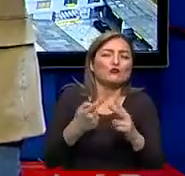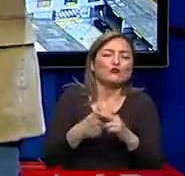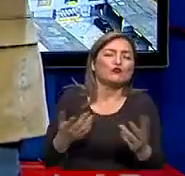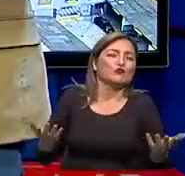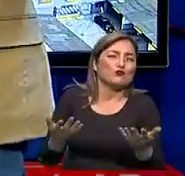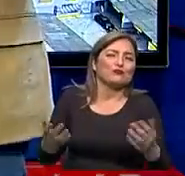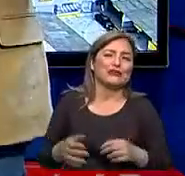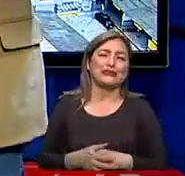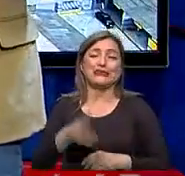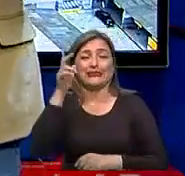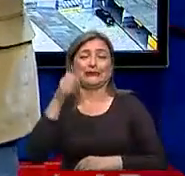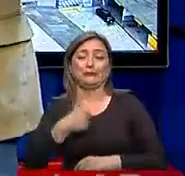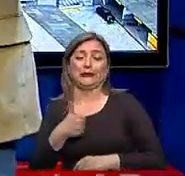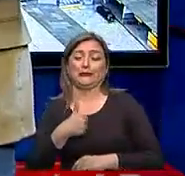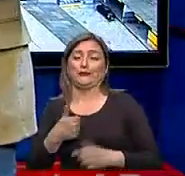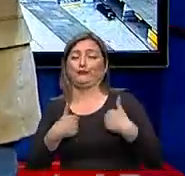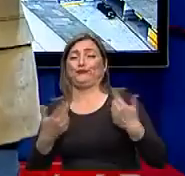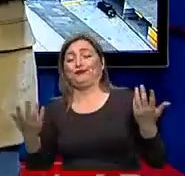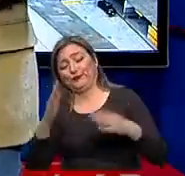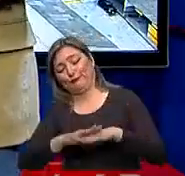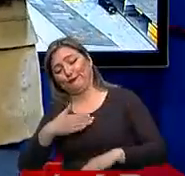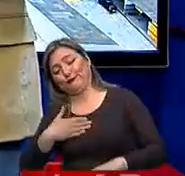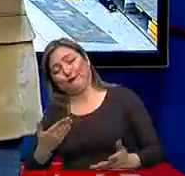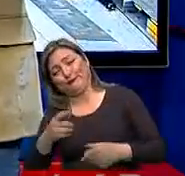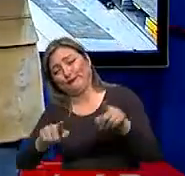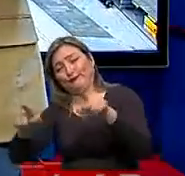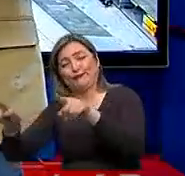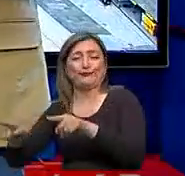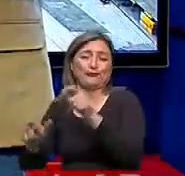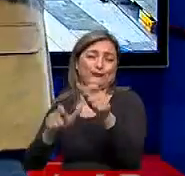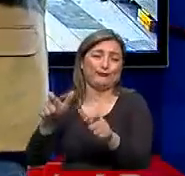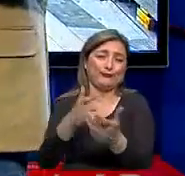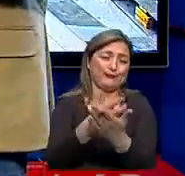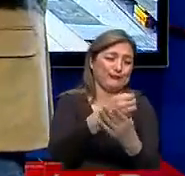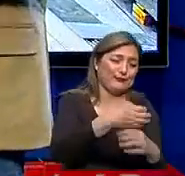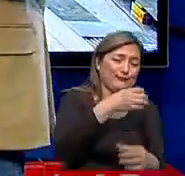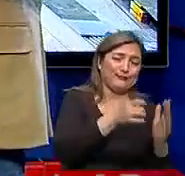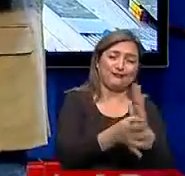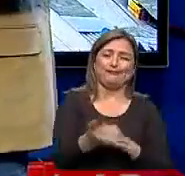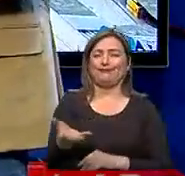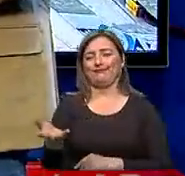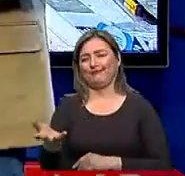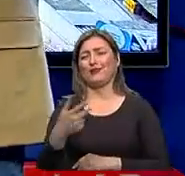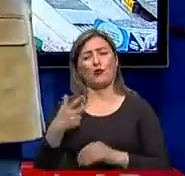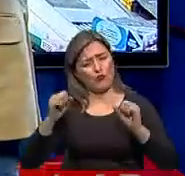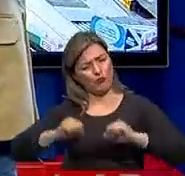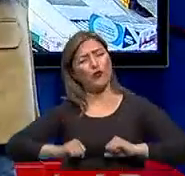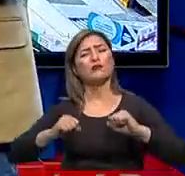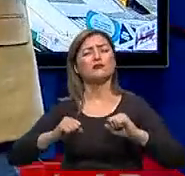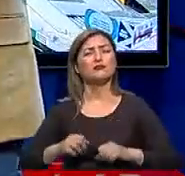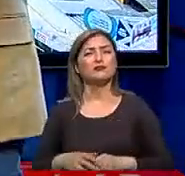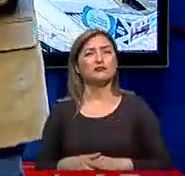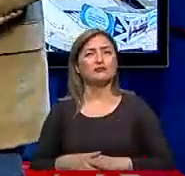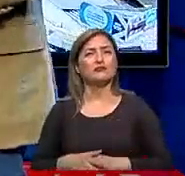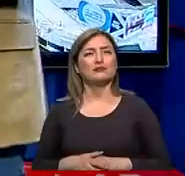aunque no lo creamos, nosotros somos parte del problema. Seguir comprando botellitas de plástico cuando nosotros podemos